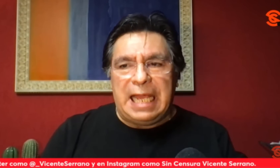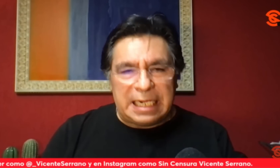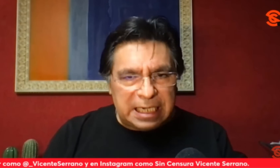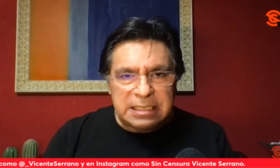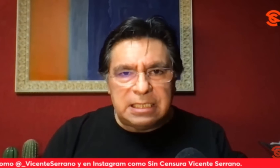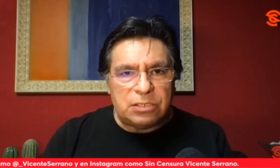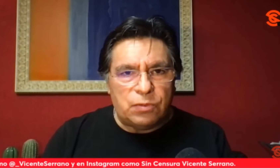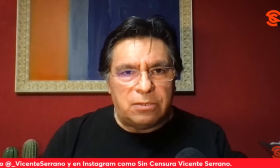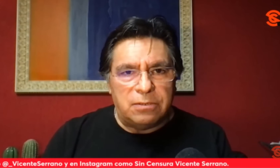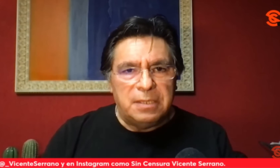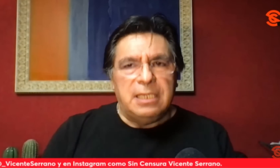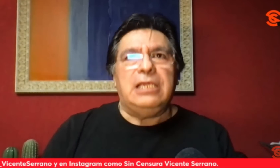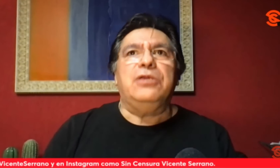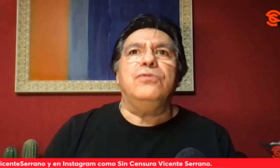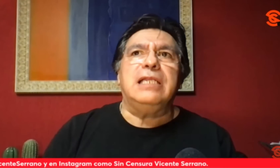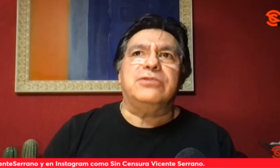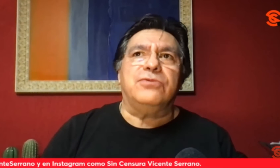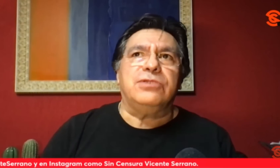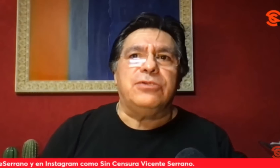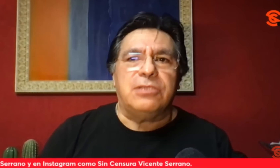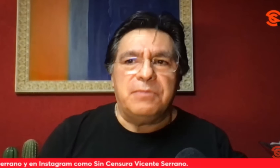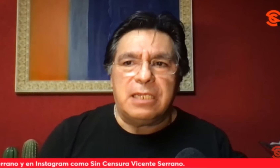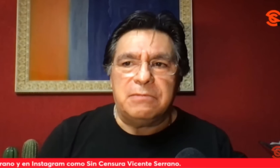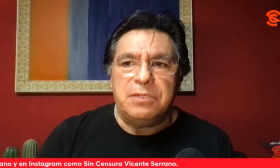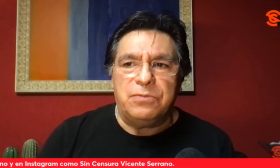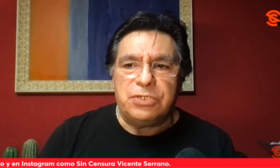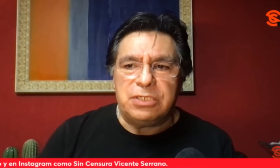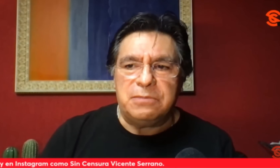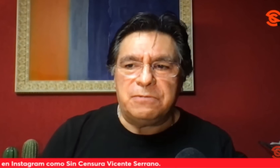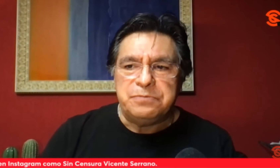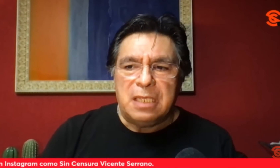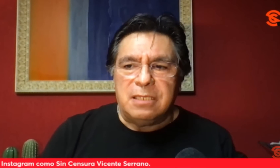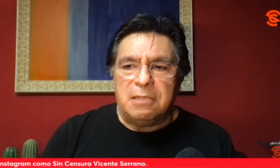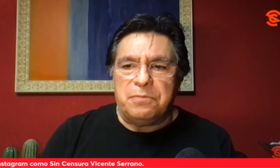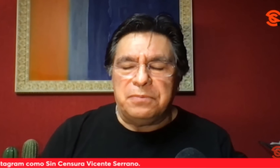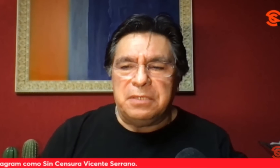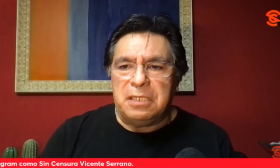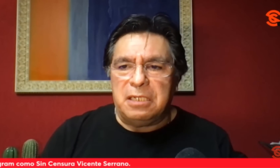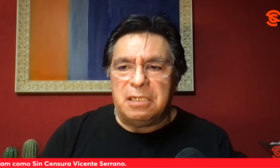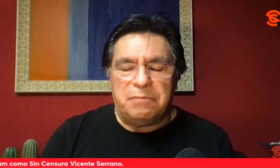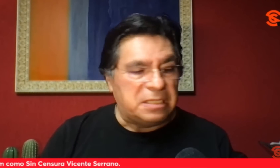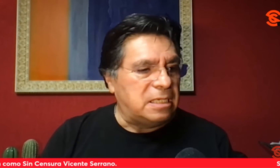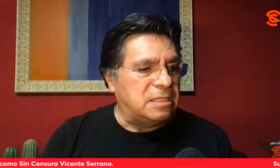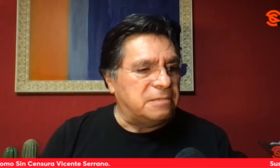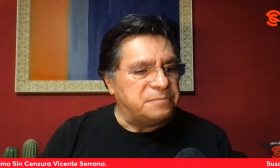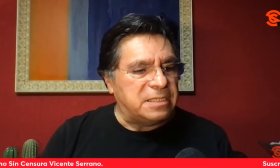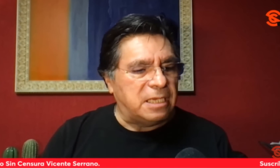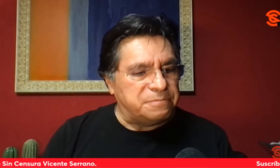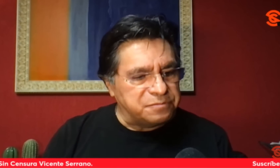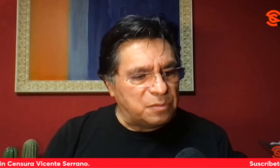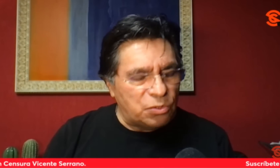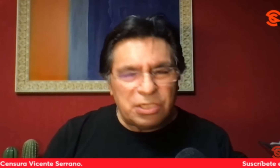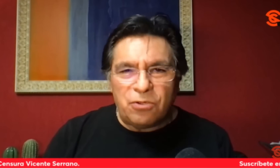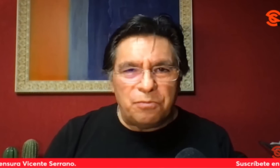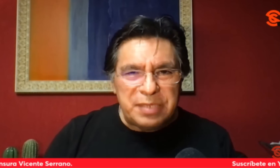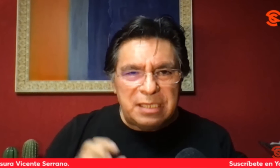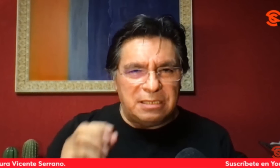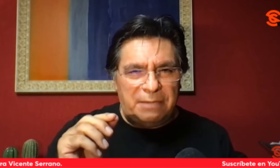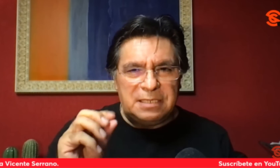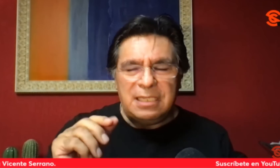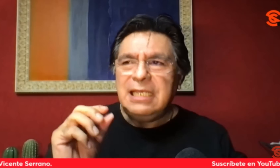estado a ras de suelo. Y una de las cosas que yo también que admiro muchísimo de presidente es que no